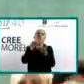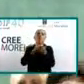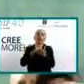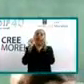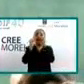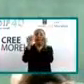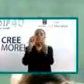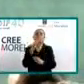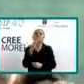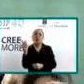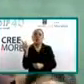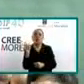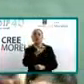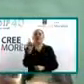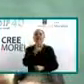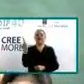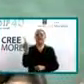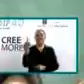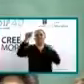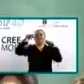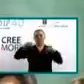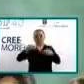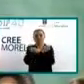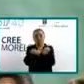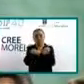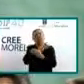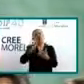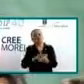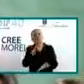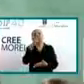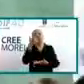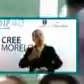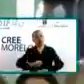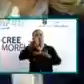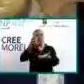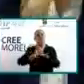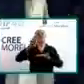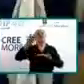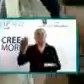calidad, y aquí la educación es nuevamente la mejor inversión. Gracias.